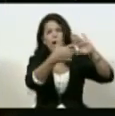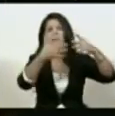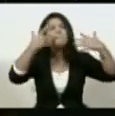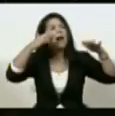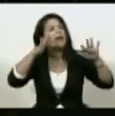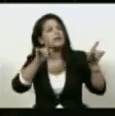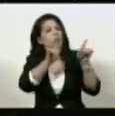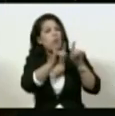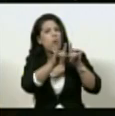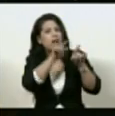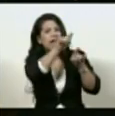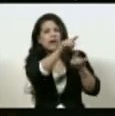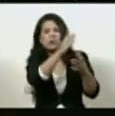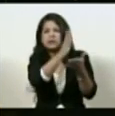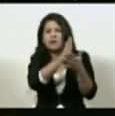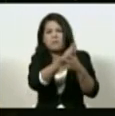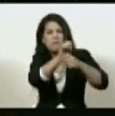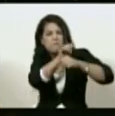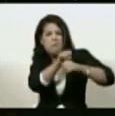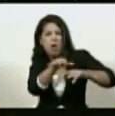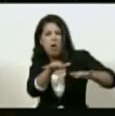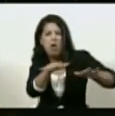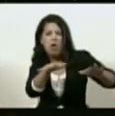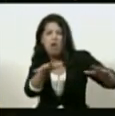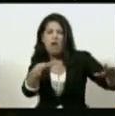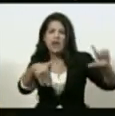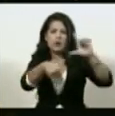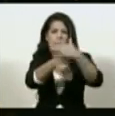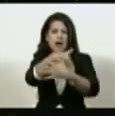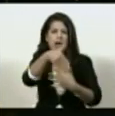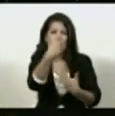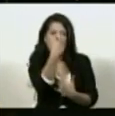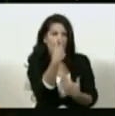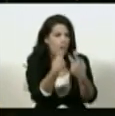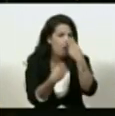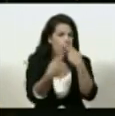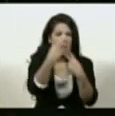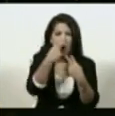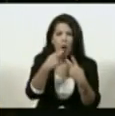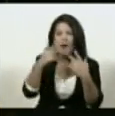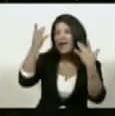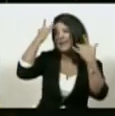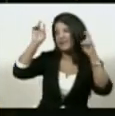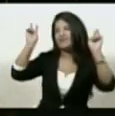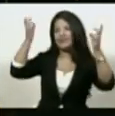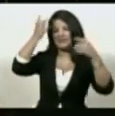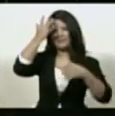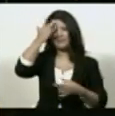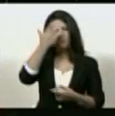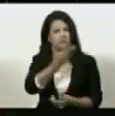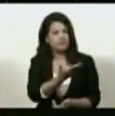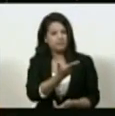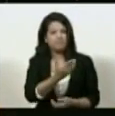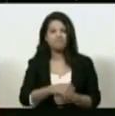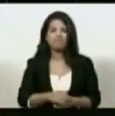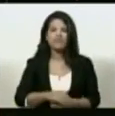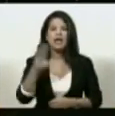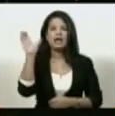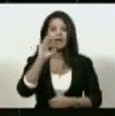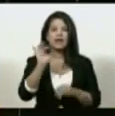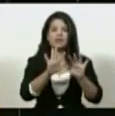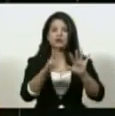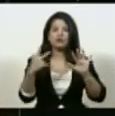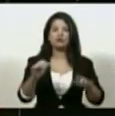patrimonio a plagar la América de miseria en nombre de la libertad. Caracas, 18 de julio del